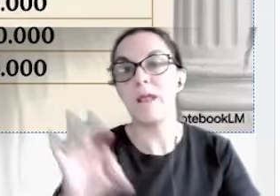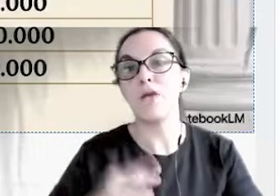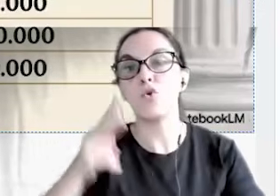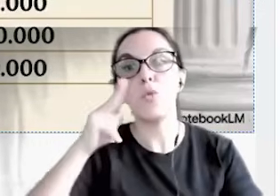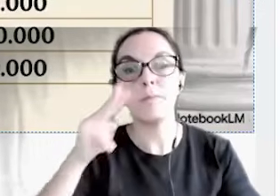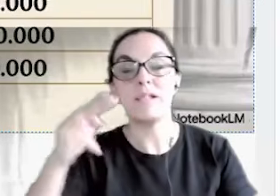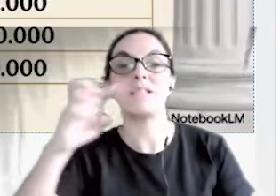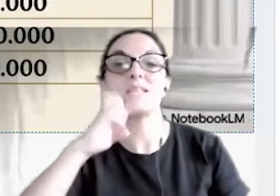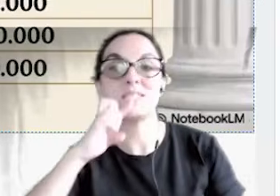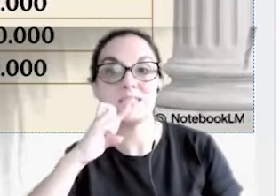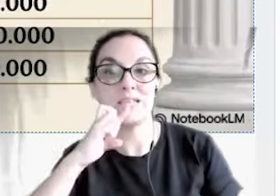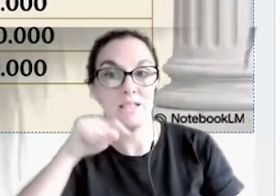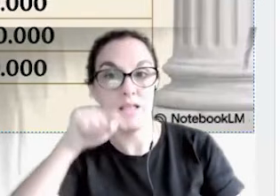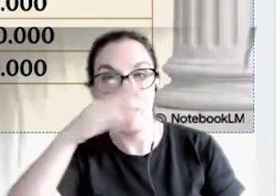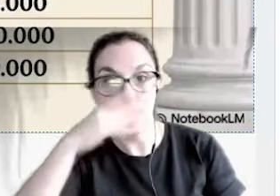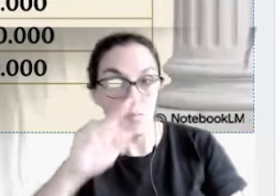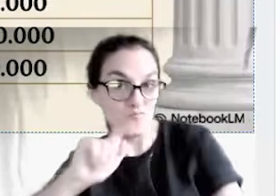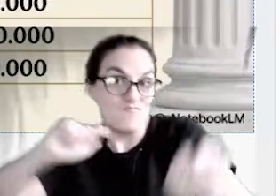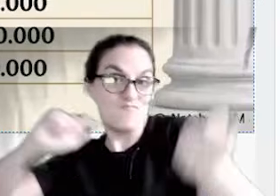a enero del